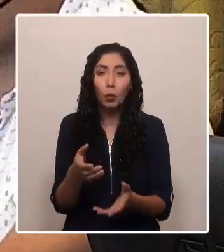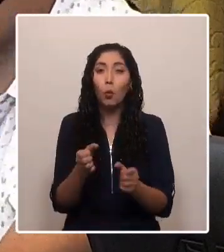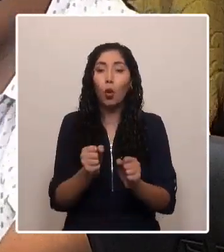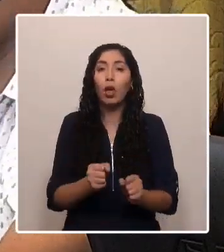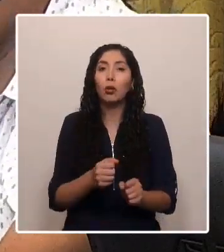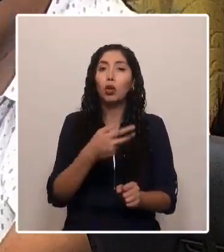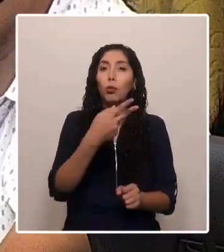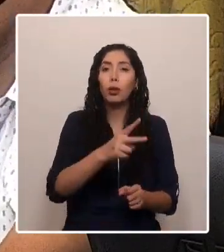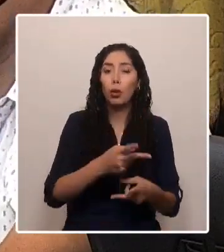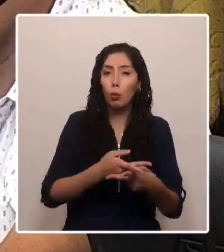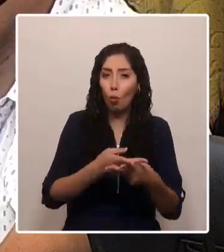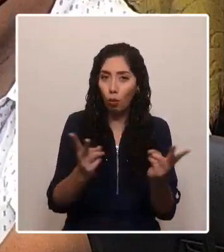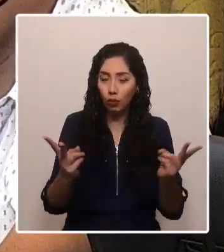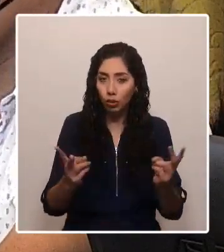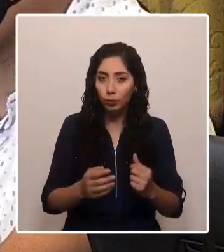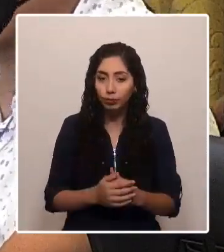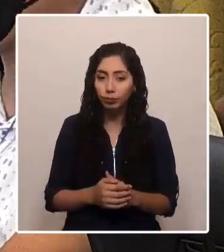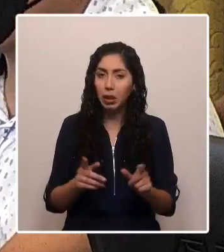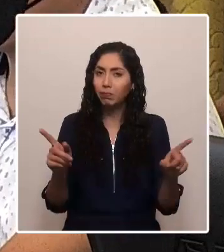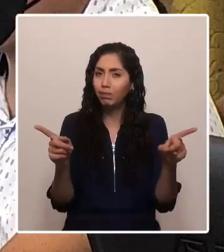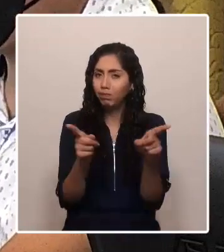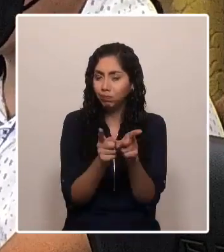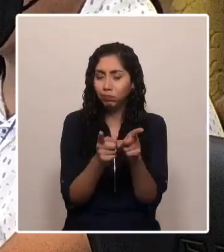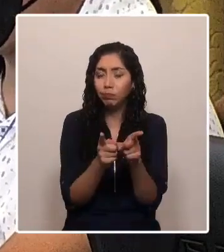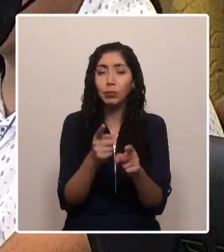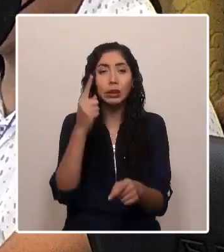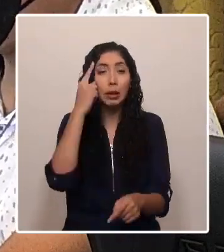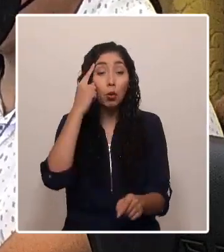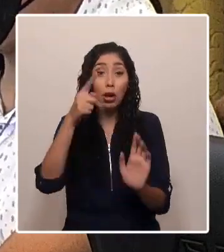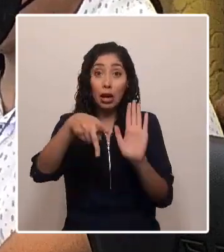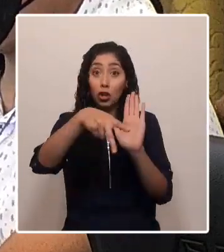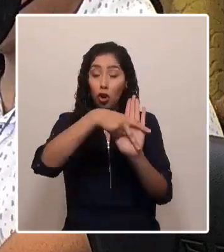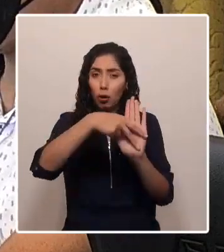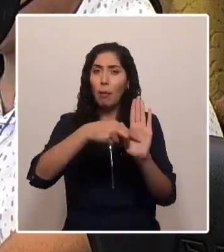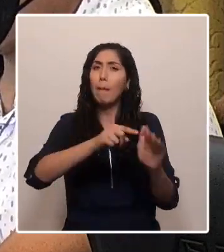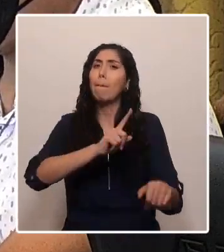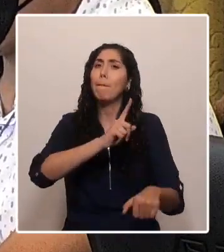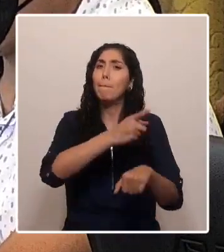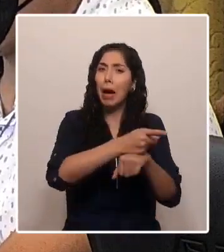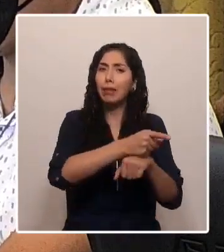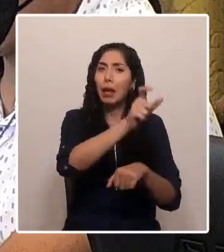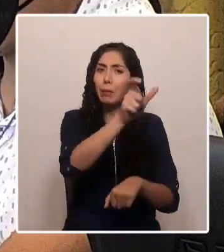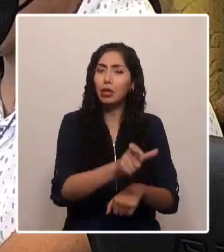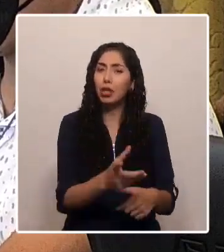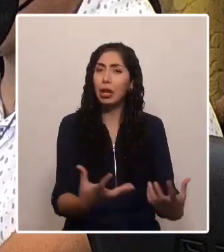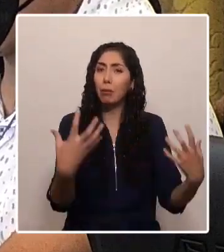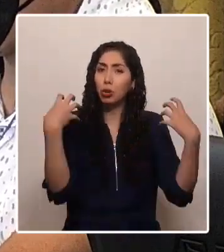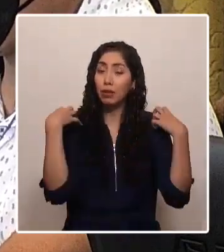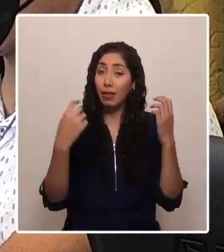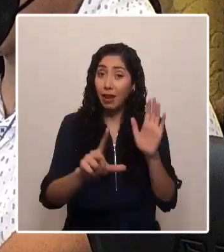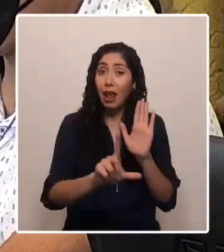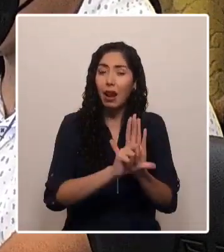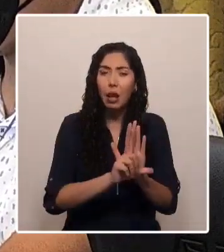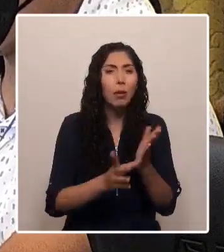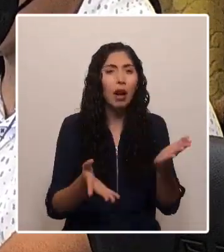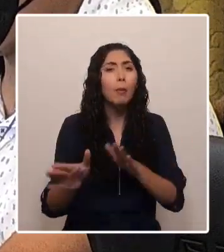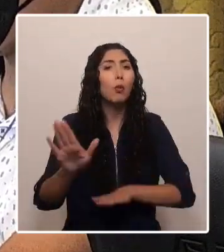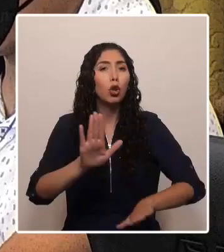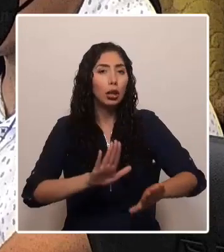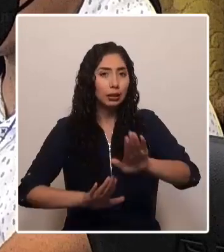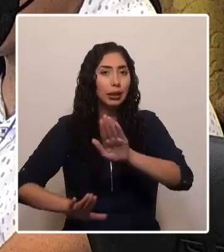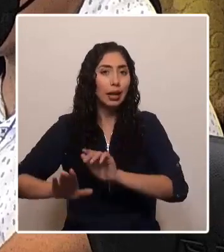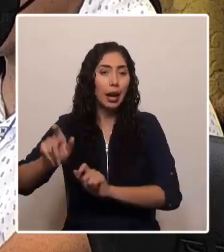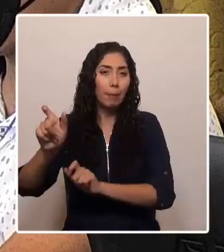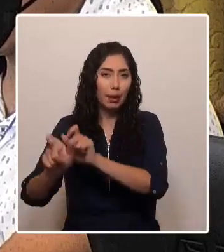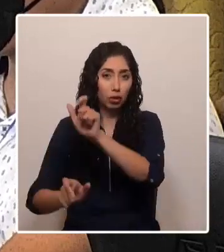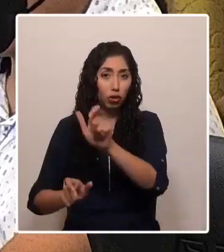En síntesis, creemos que esta norma otorga un mandato explícito al legislador para dar protección a los derechos de las personas que